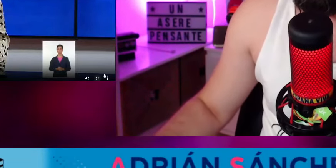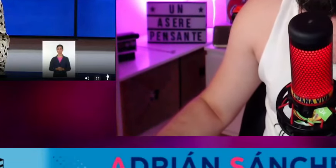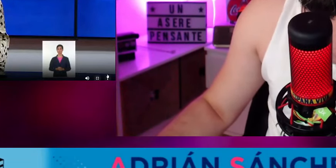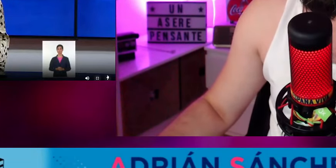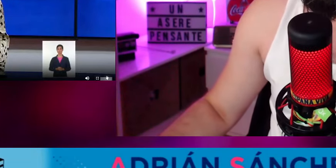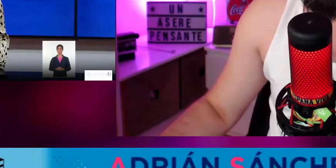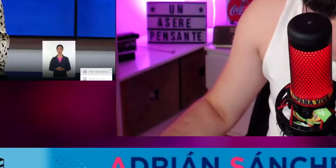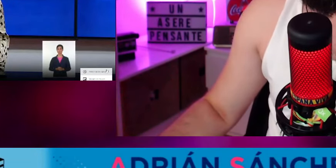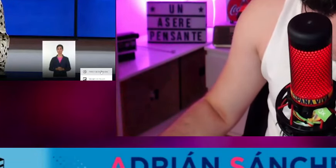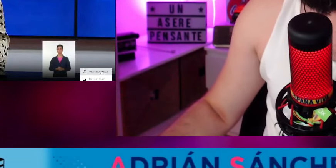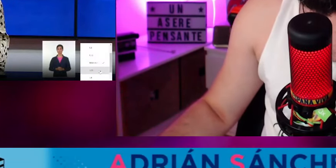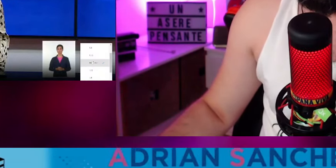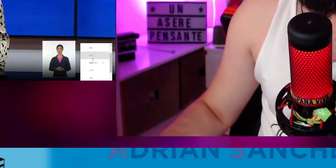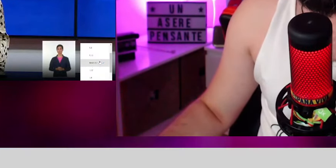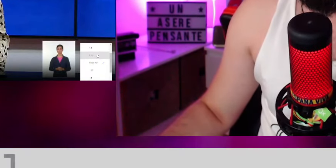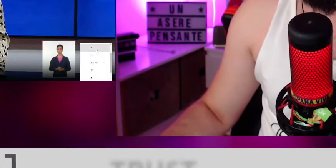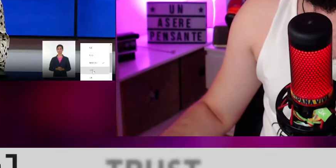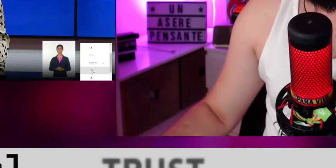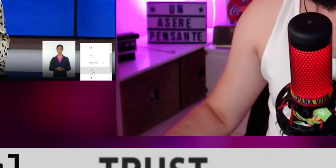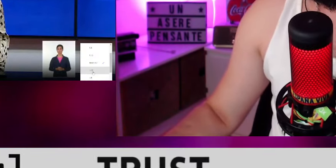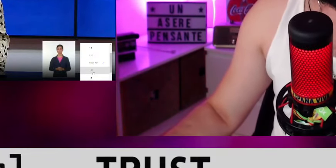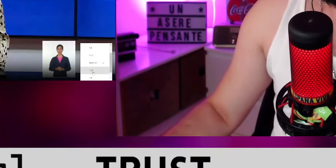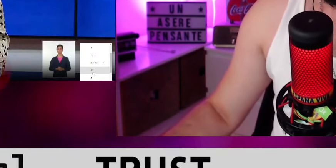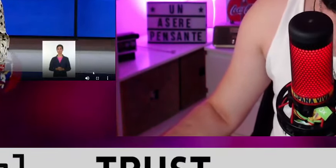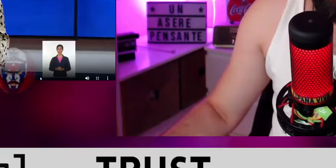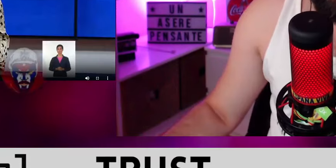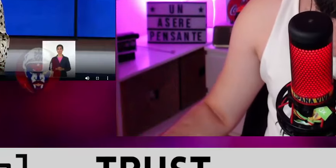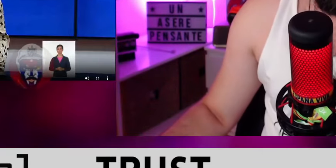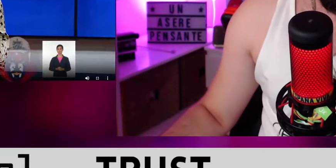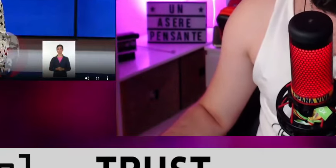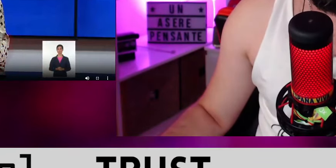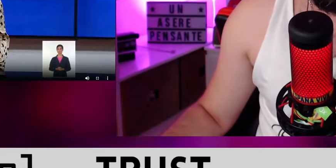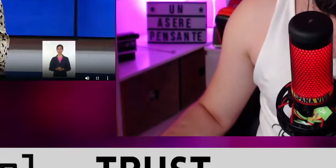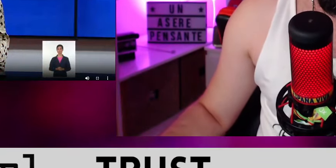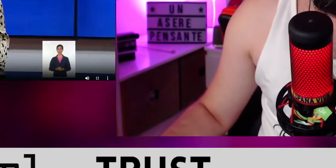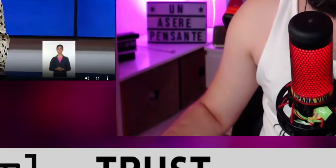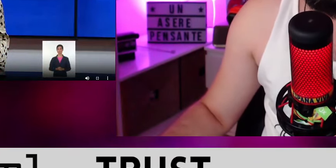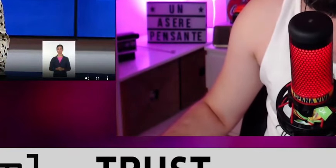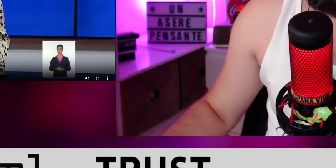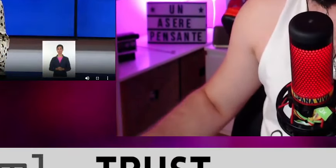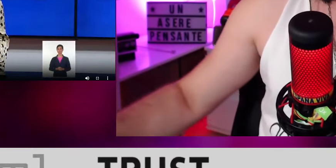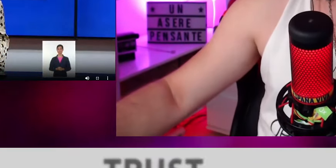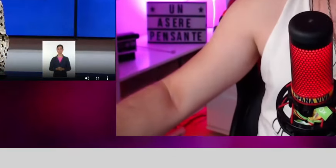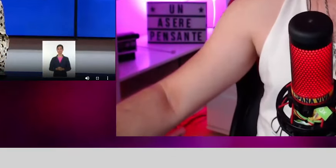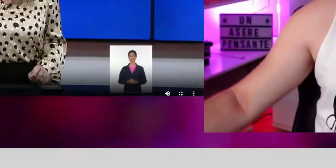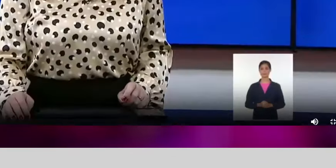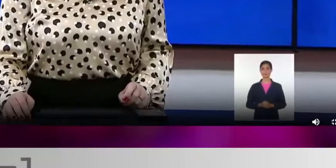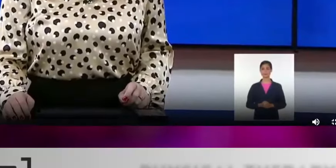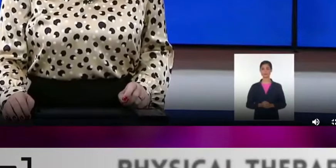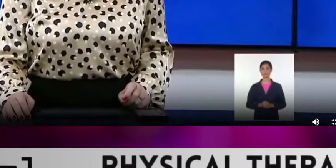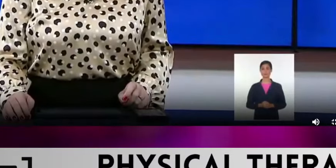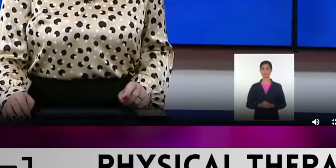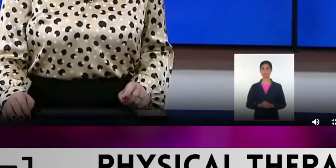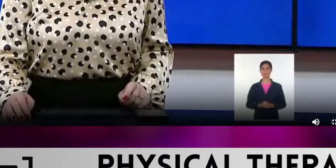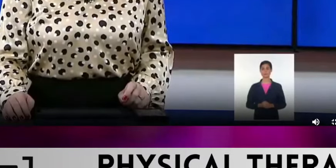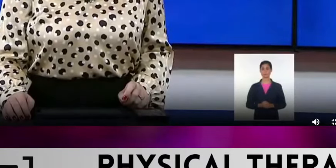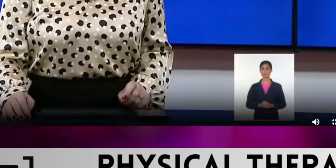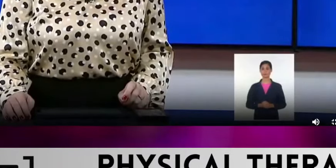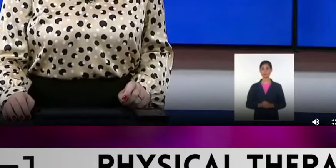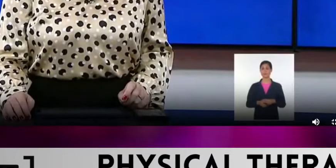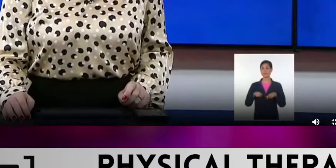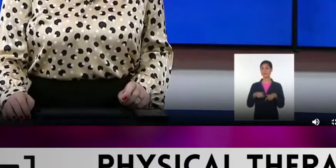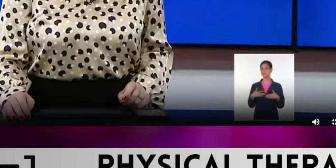a poner un poquitico en velocidad rápida para que ustedes lo escuchen, pues son tres fragmentos, esto es 5 minutos nada más. De críticos, como deben serlo siempre que